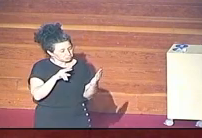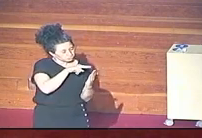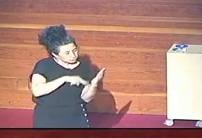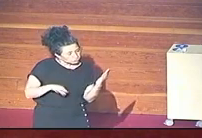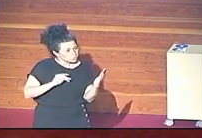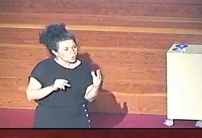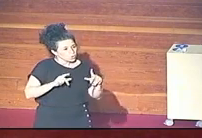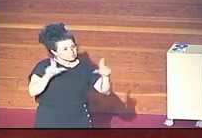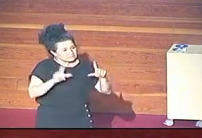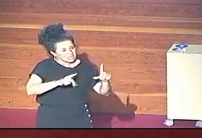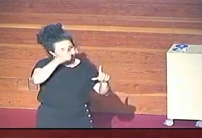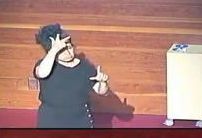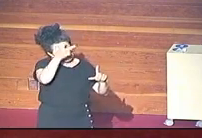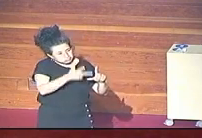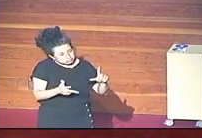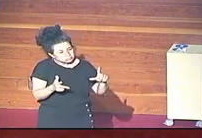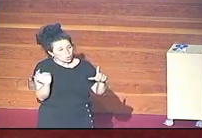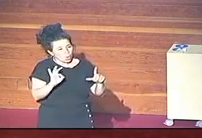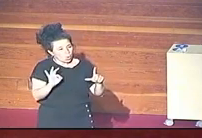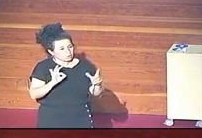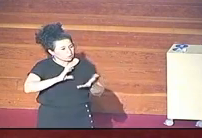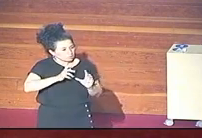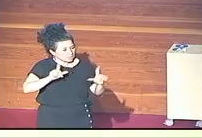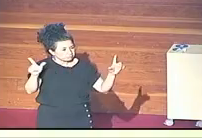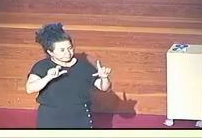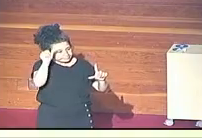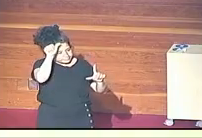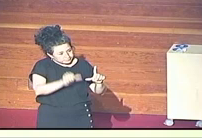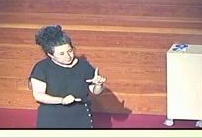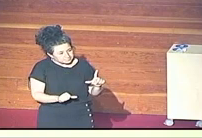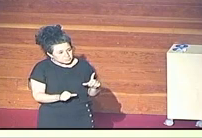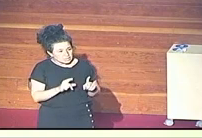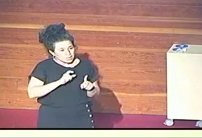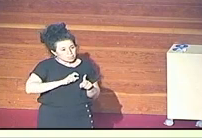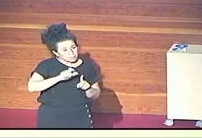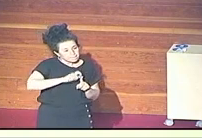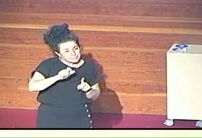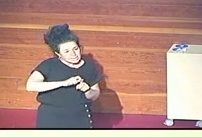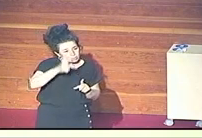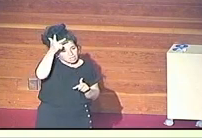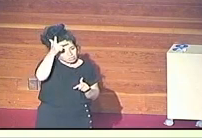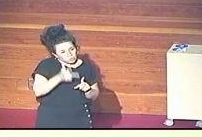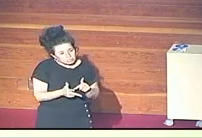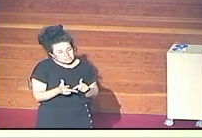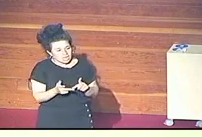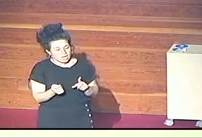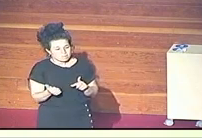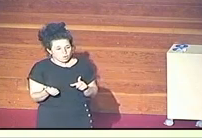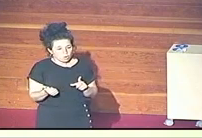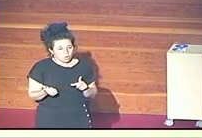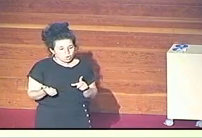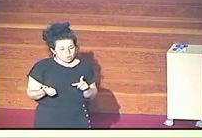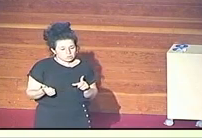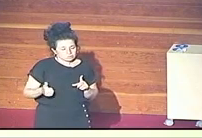en la tele o un telediario son las películas y documentales en un contexto de ocio